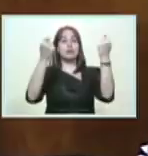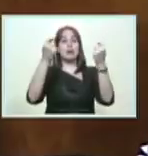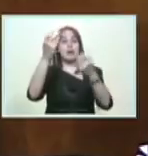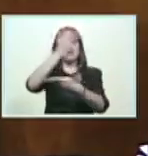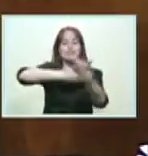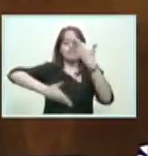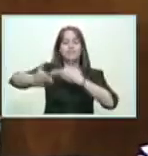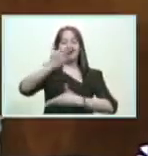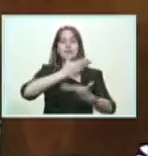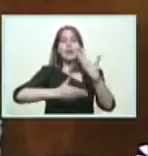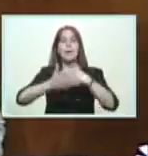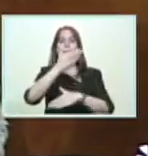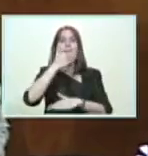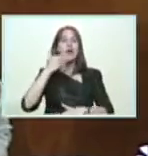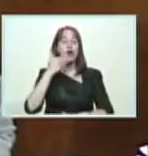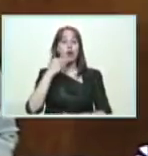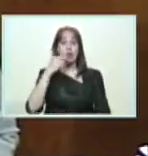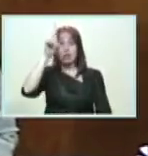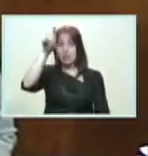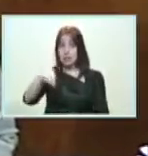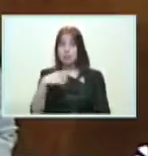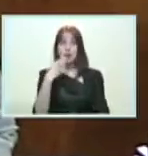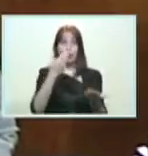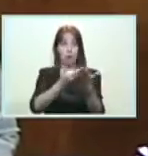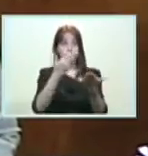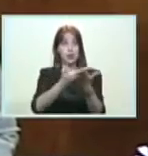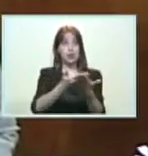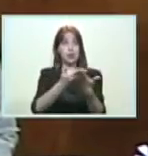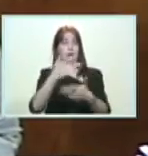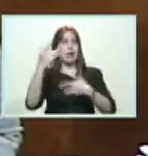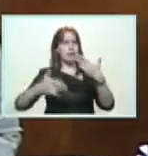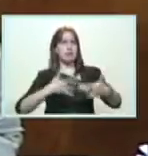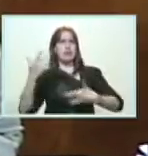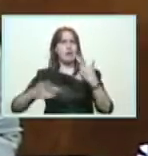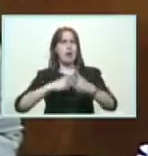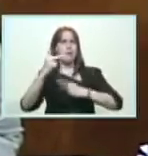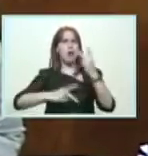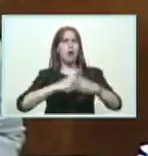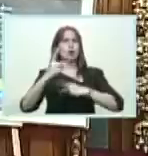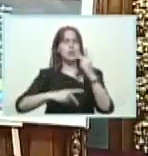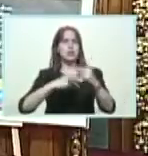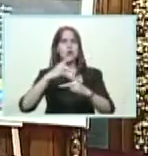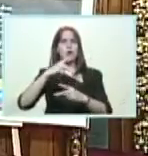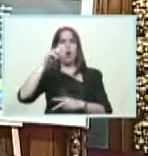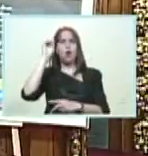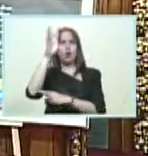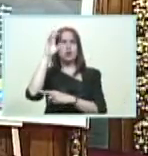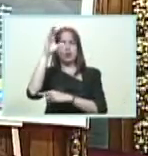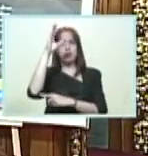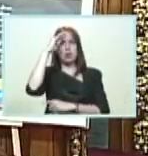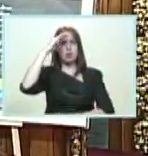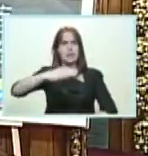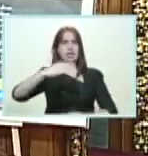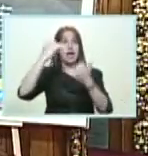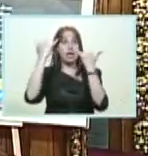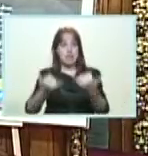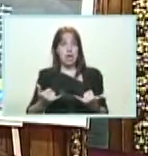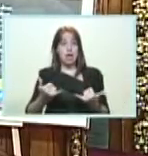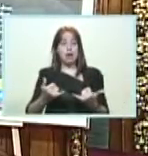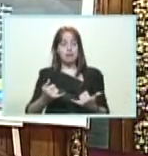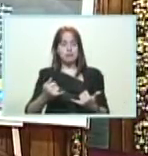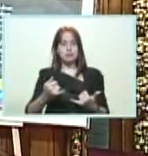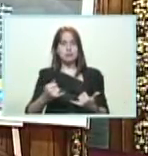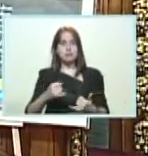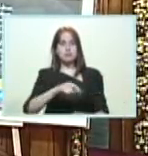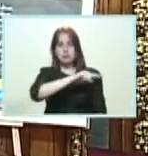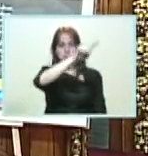nacional. Nos ha pedido también activar un proceso constituyente militar y puede usted desde ya contar que